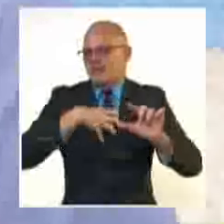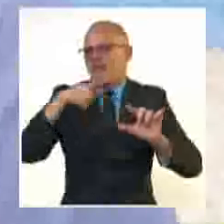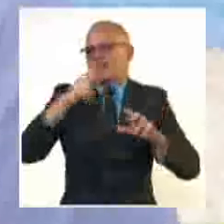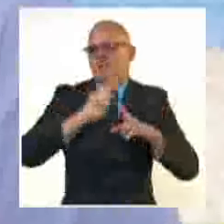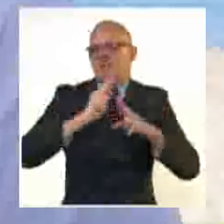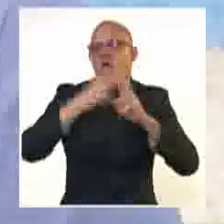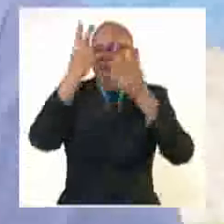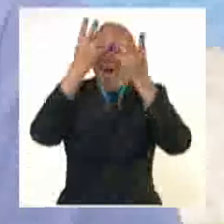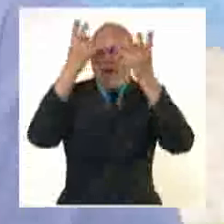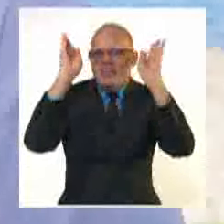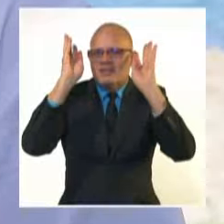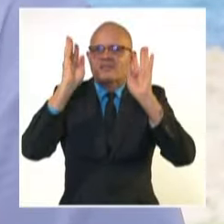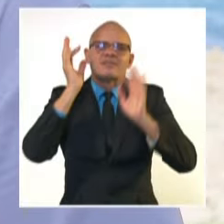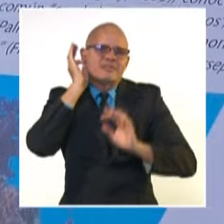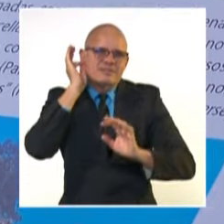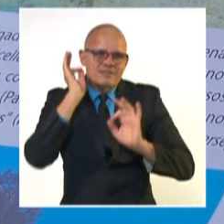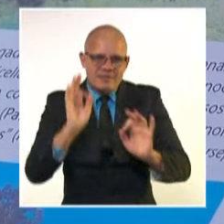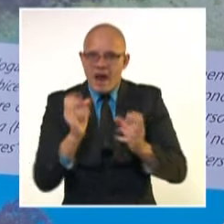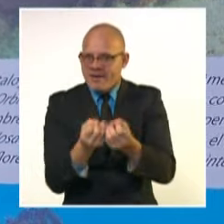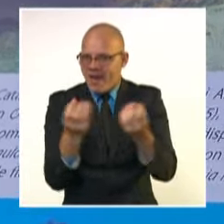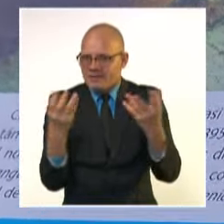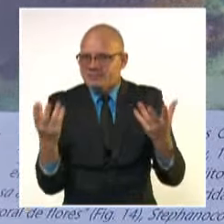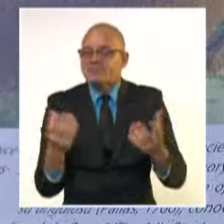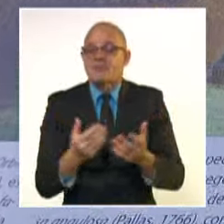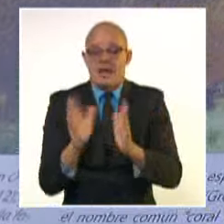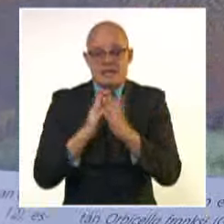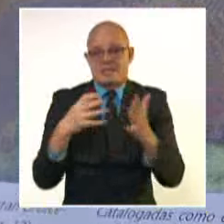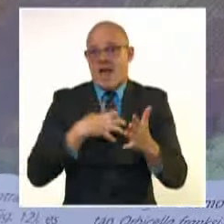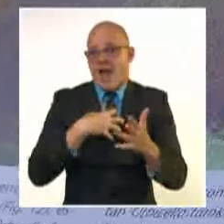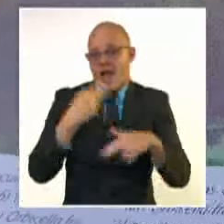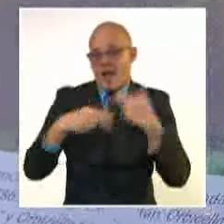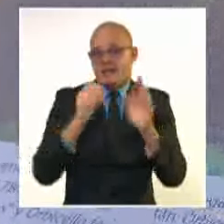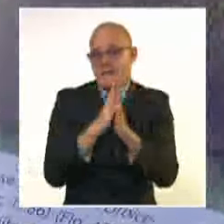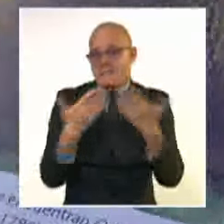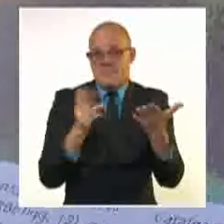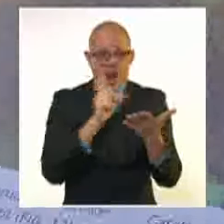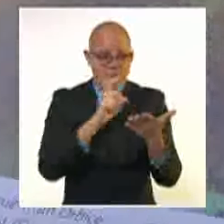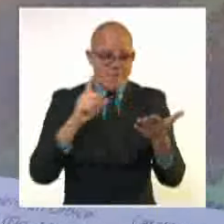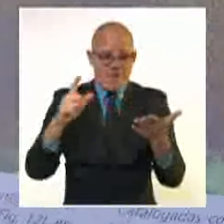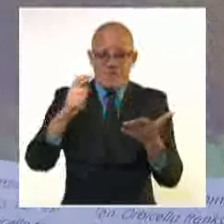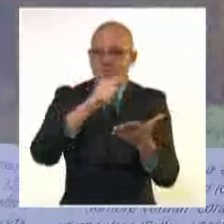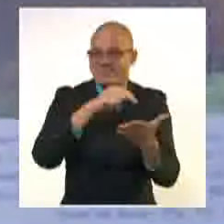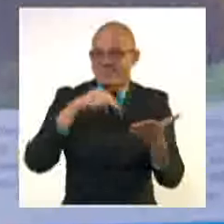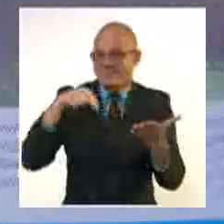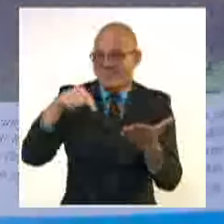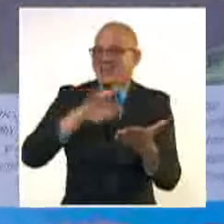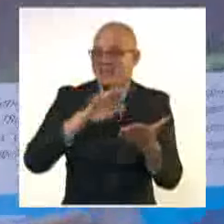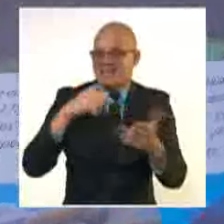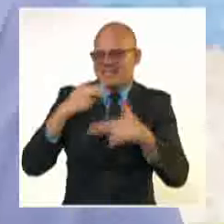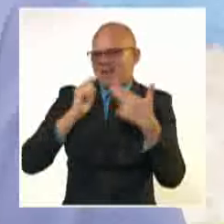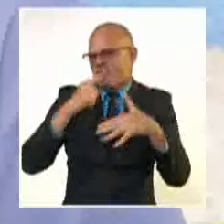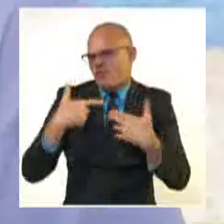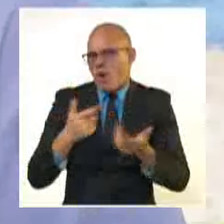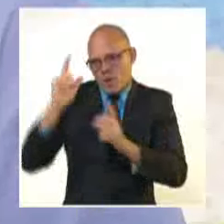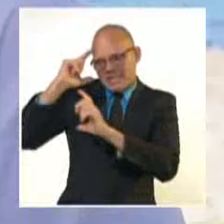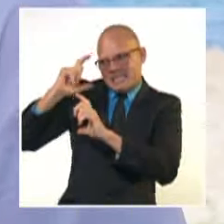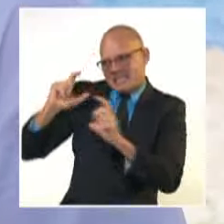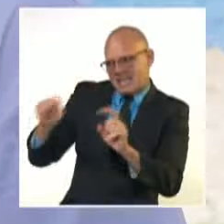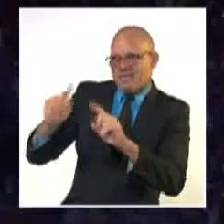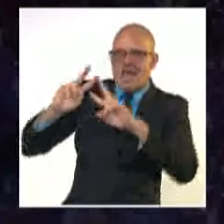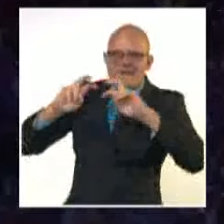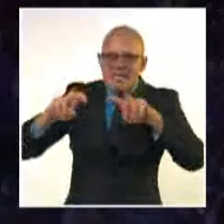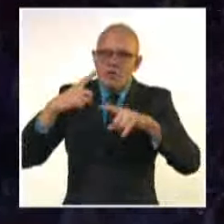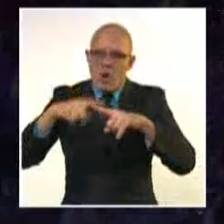importantes se encuentra un libro que fue hecho a través de la colaboración de científicos e investigadores que llevan más de 30